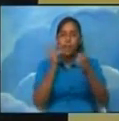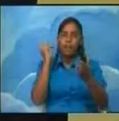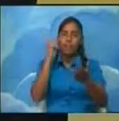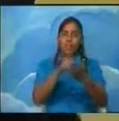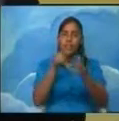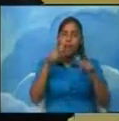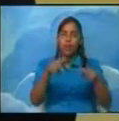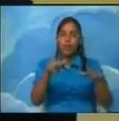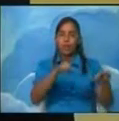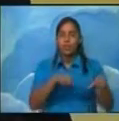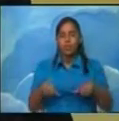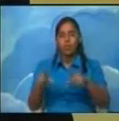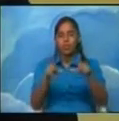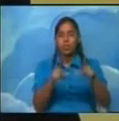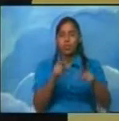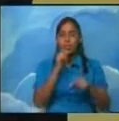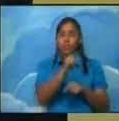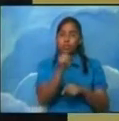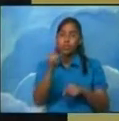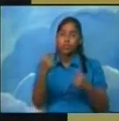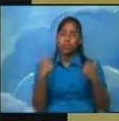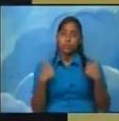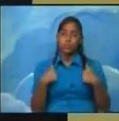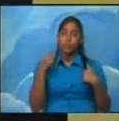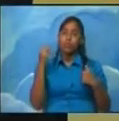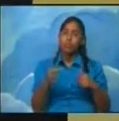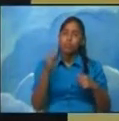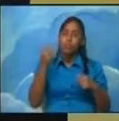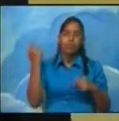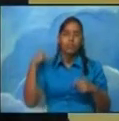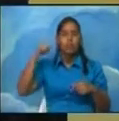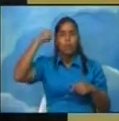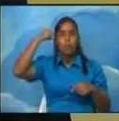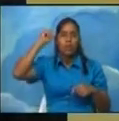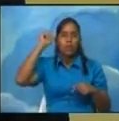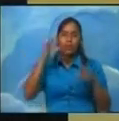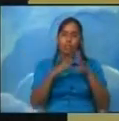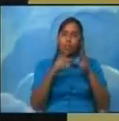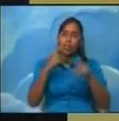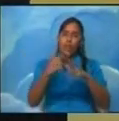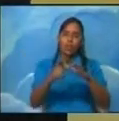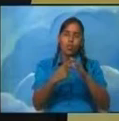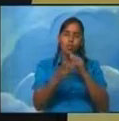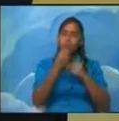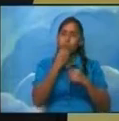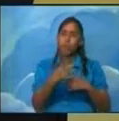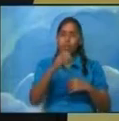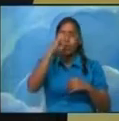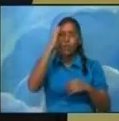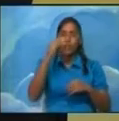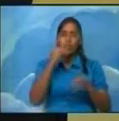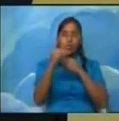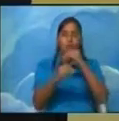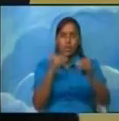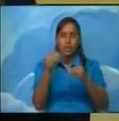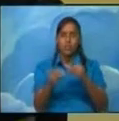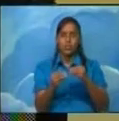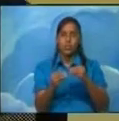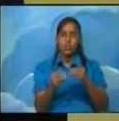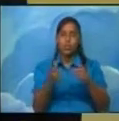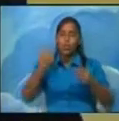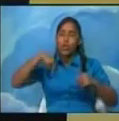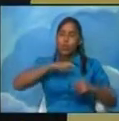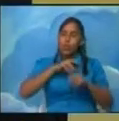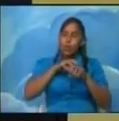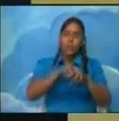a este lugar. Usted y yo siempre tenemos que recordar todas las cosas buenas que Dios ha hecho con nosotros. Nos